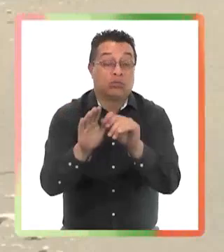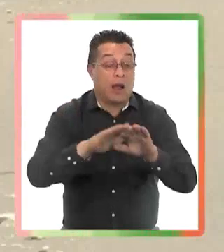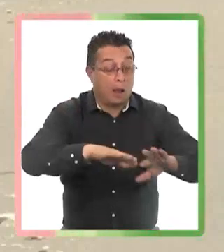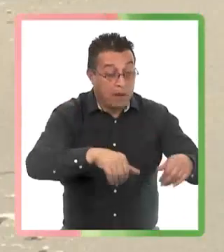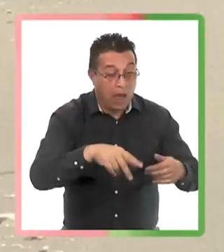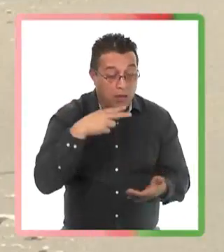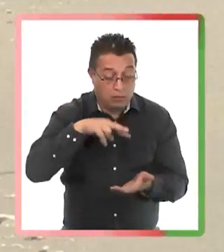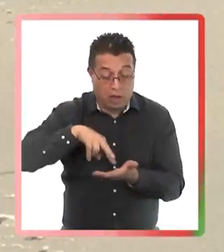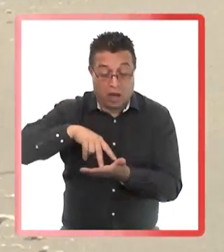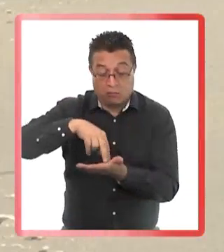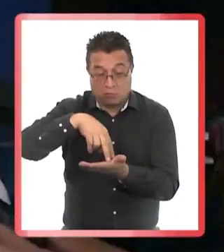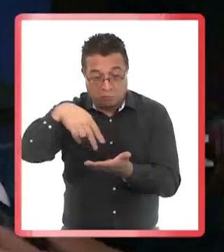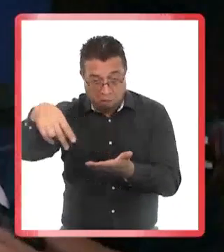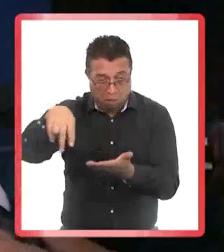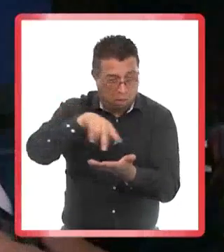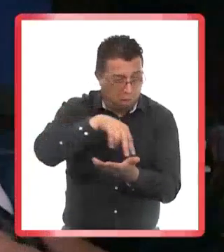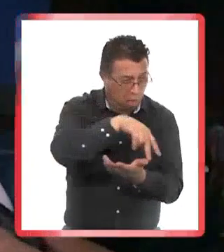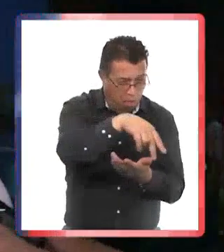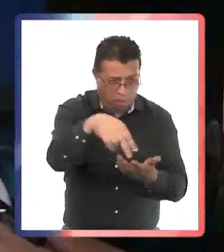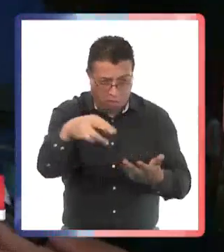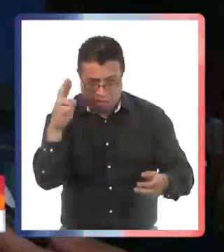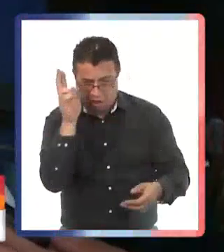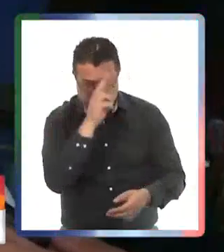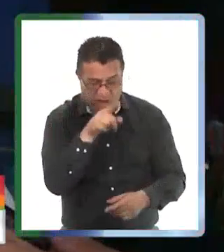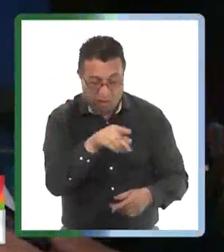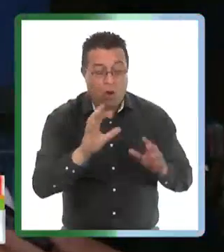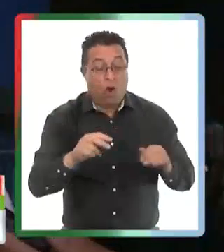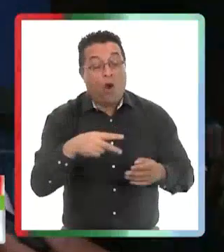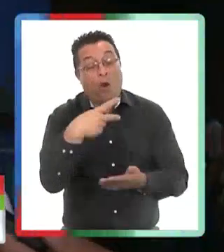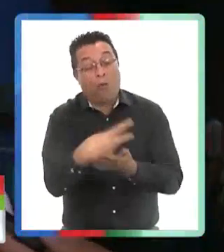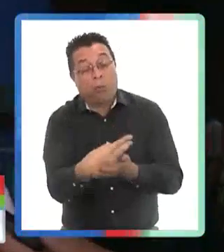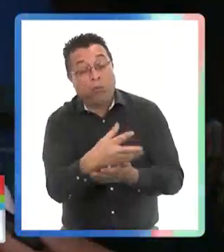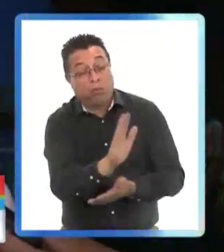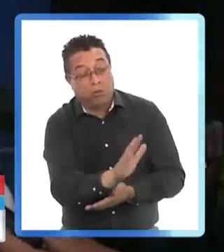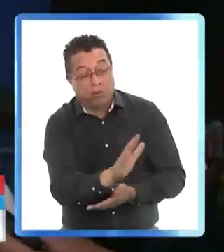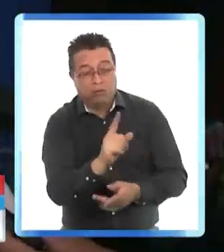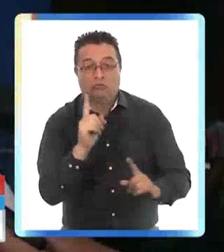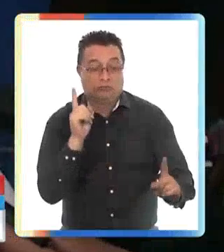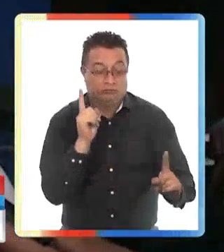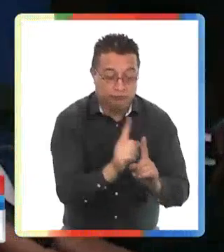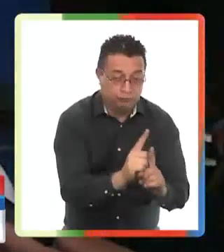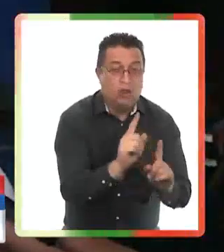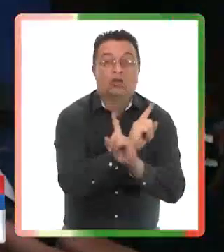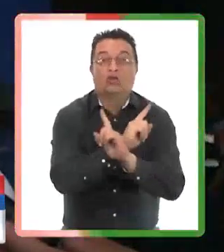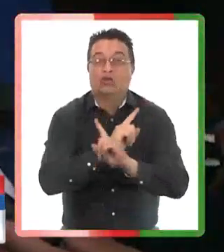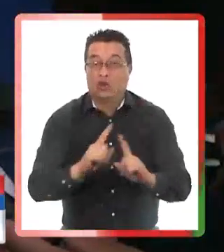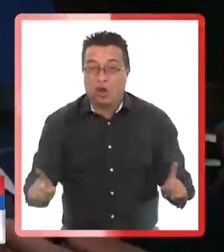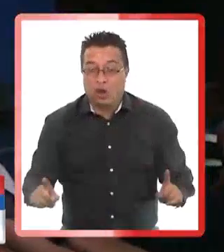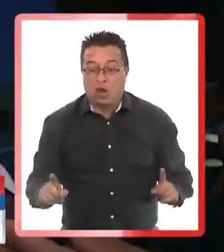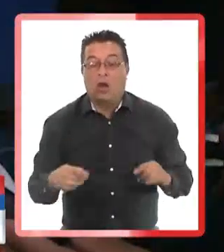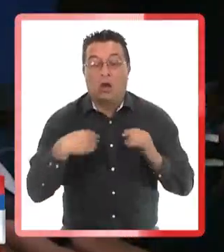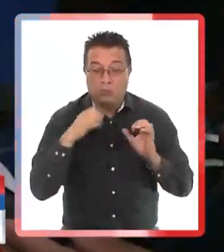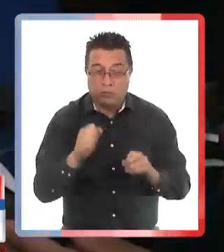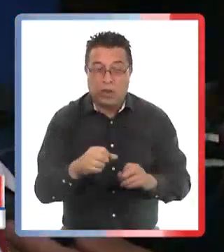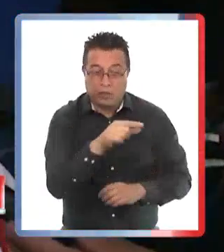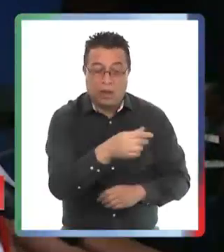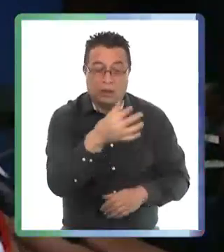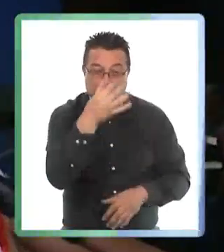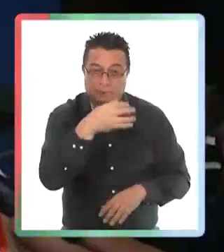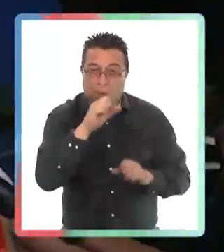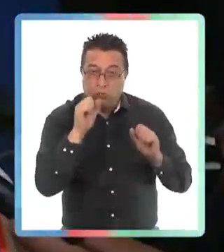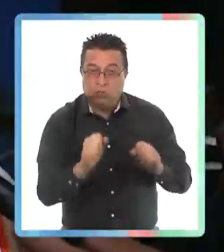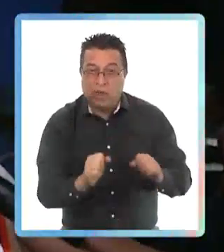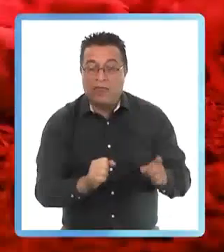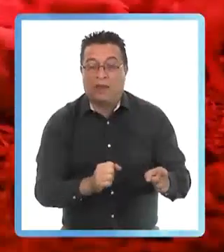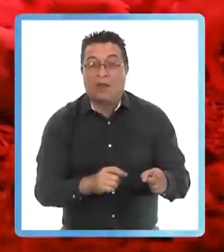está en la playa, ¿no es cierto?, caminando desorientado o está varado, no acercarse. Hay que asumir